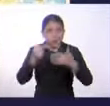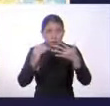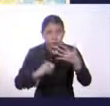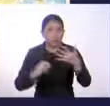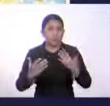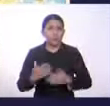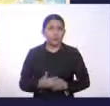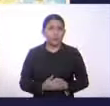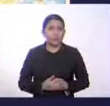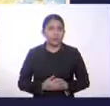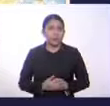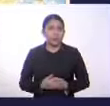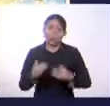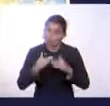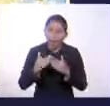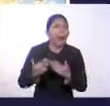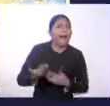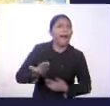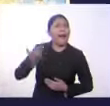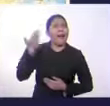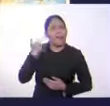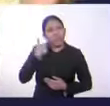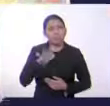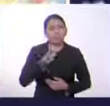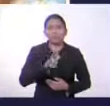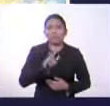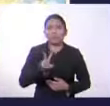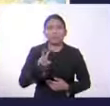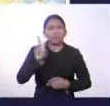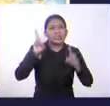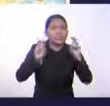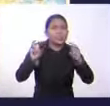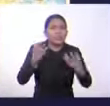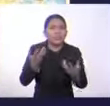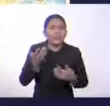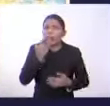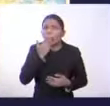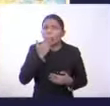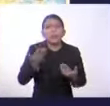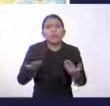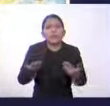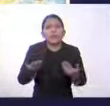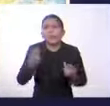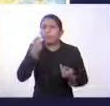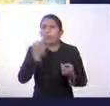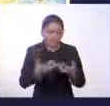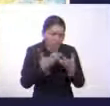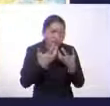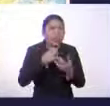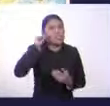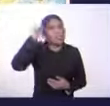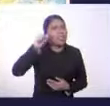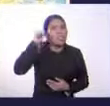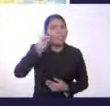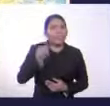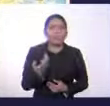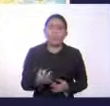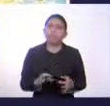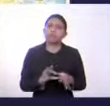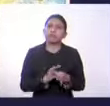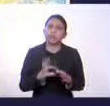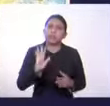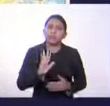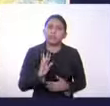sino que también atrás. En el 32, por ejemplo, el tema indígena no puede ser examinado o analizado si no lo vinculamos a